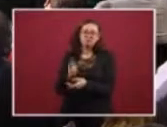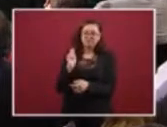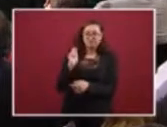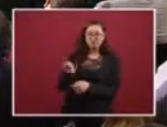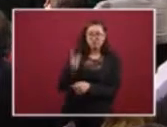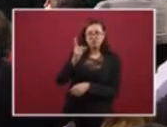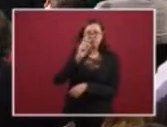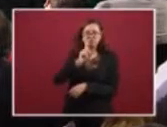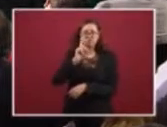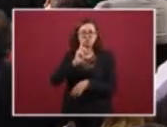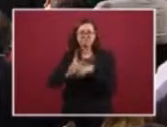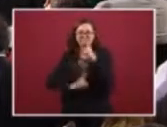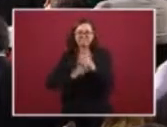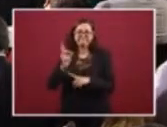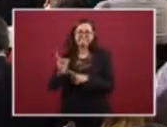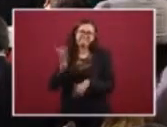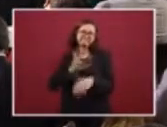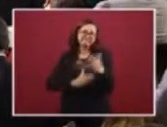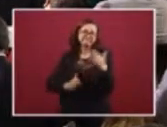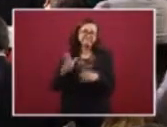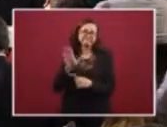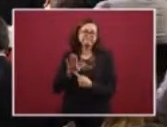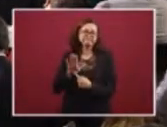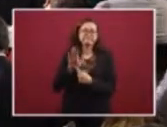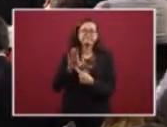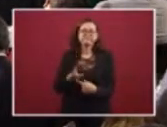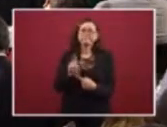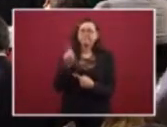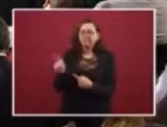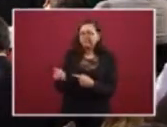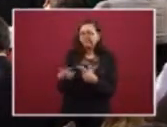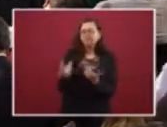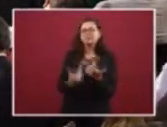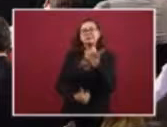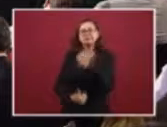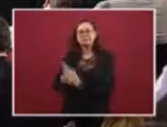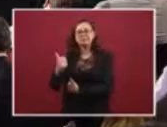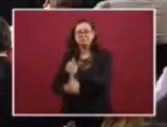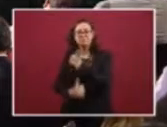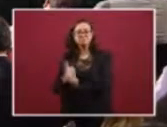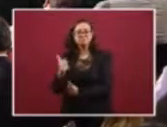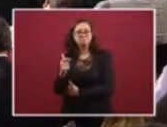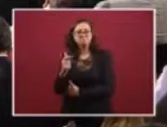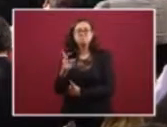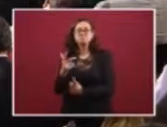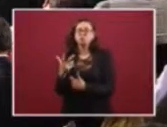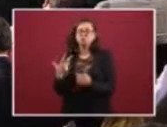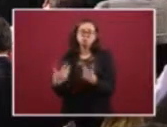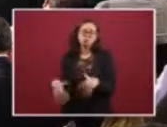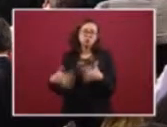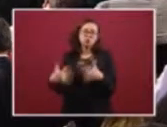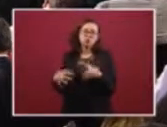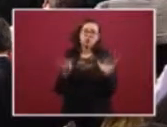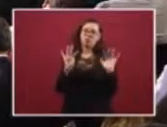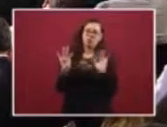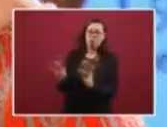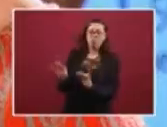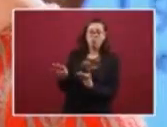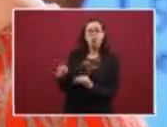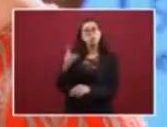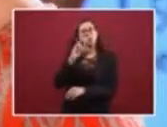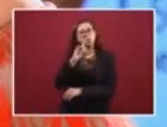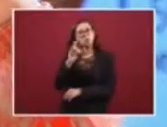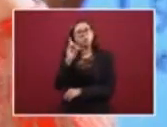deporte y que el resultado los panamericanos pues tuvieron una gran actuación y una un protagonismo que